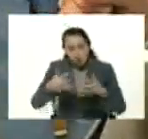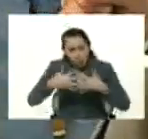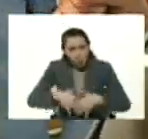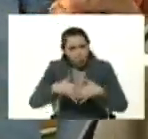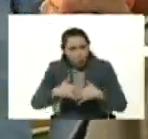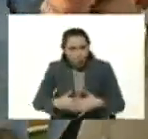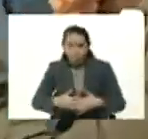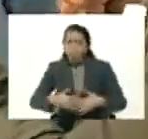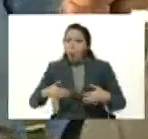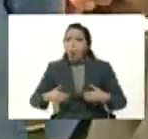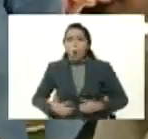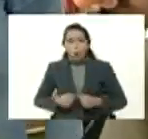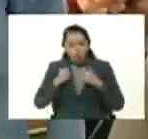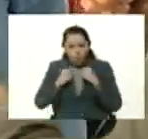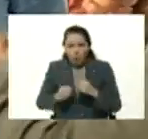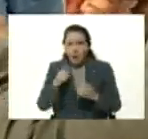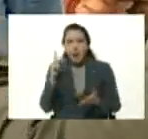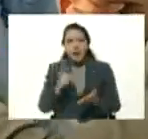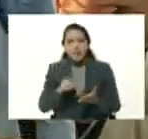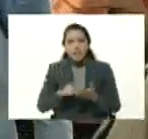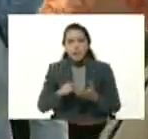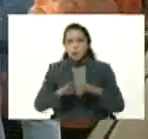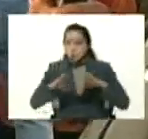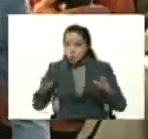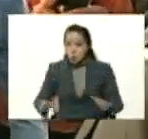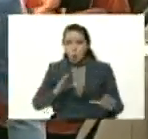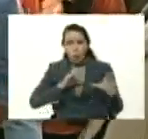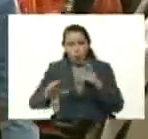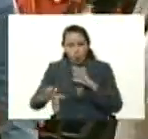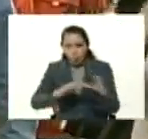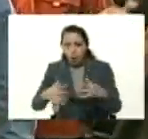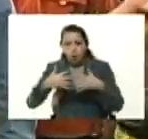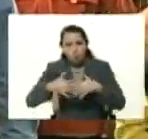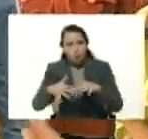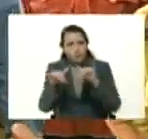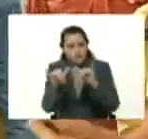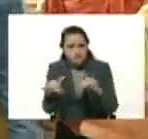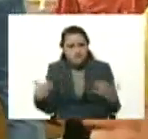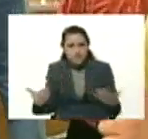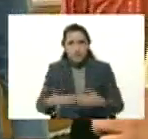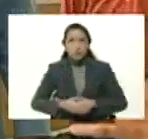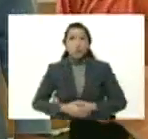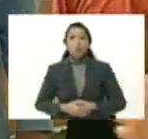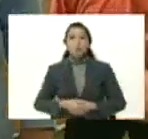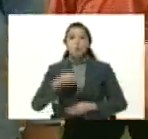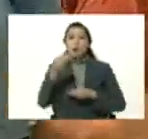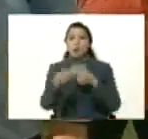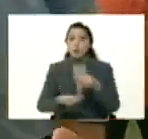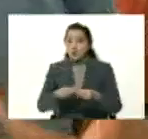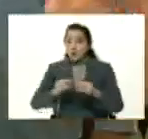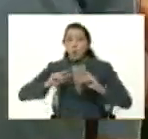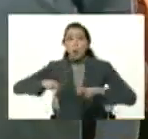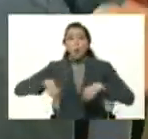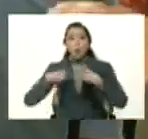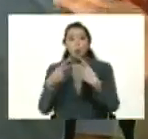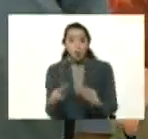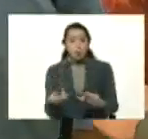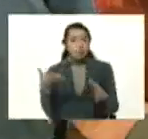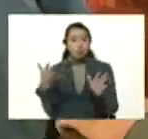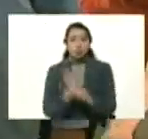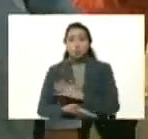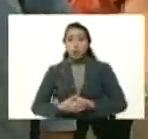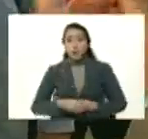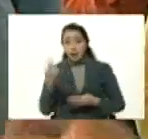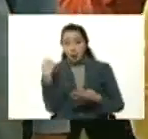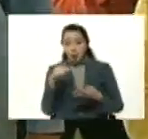bastante fuerte. Participaron en las mesas las grandes industrias del sector y hicimos un ajuste. Ahora los